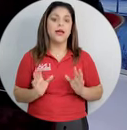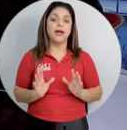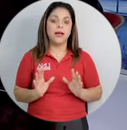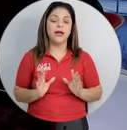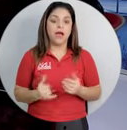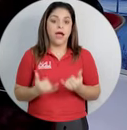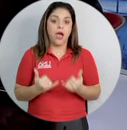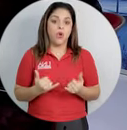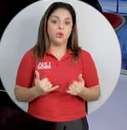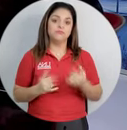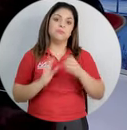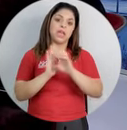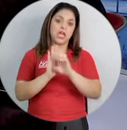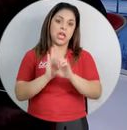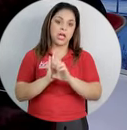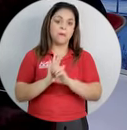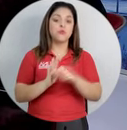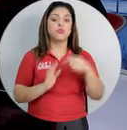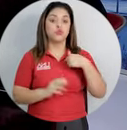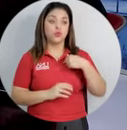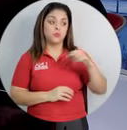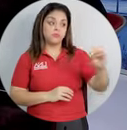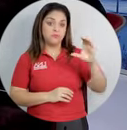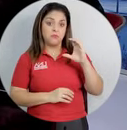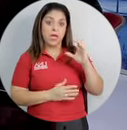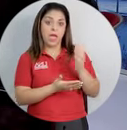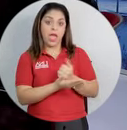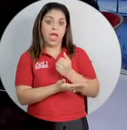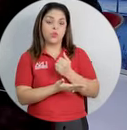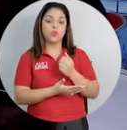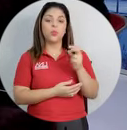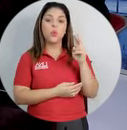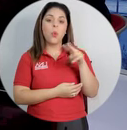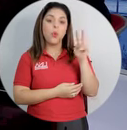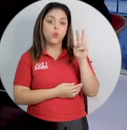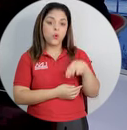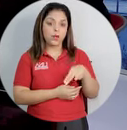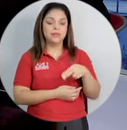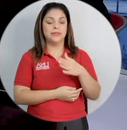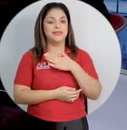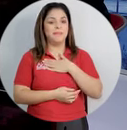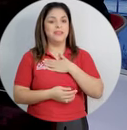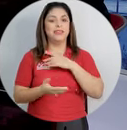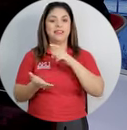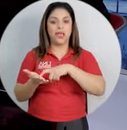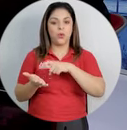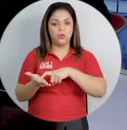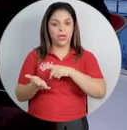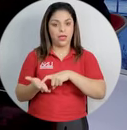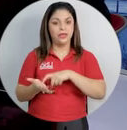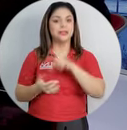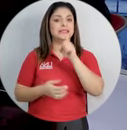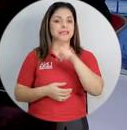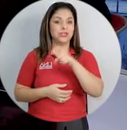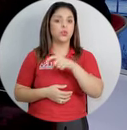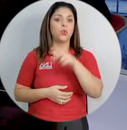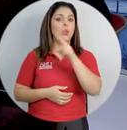ingresos. Definitivamente en este caso, si yo genero colones, yo tengo que pedir